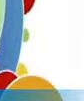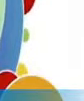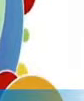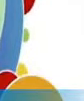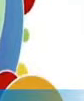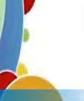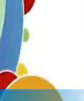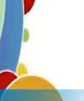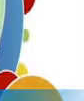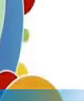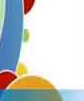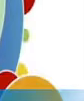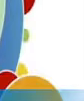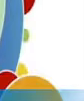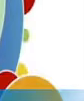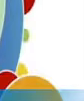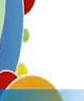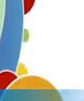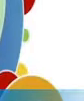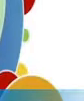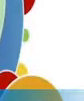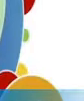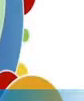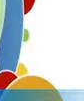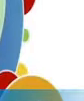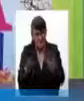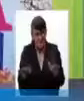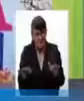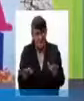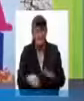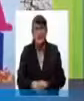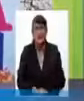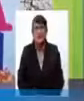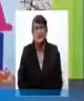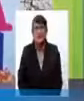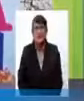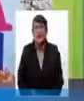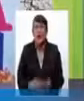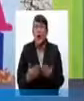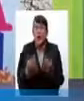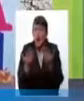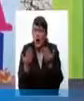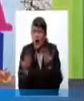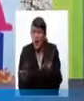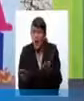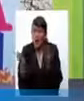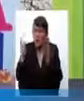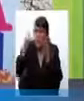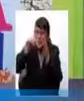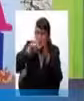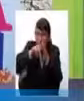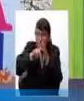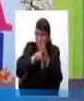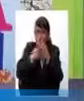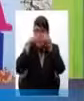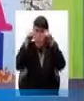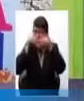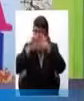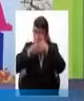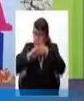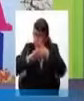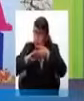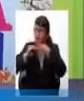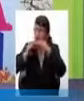ya no se podía ir a clases, en dos semanas tenía montada su plataforma, sus horarios y sus modos de acceso para